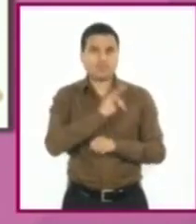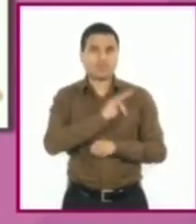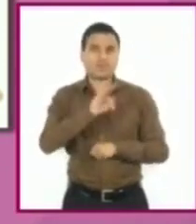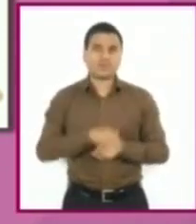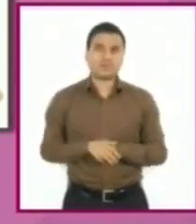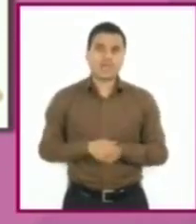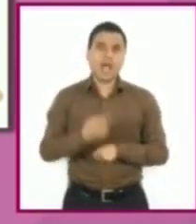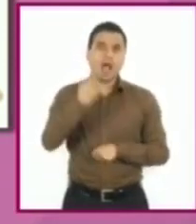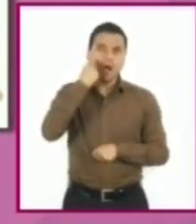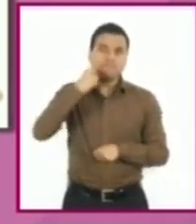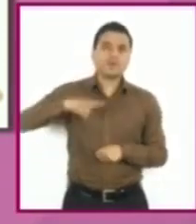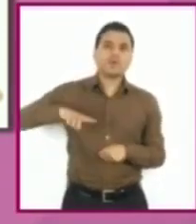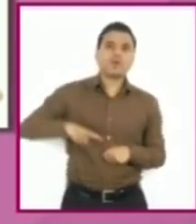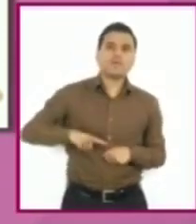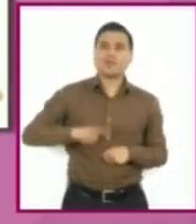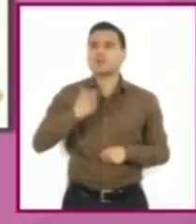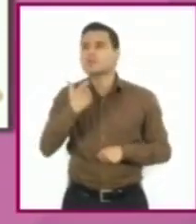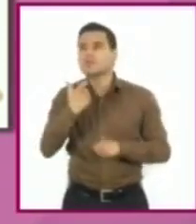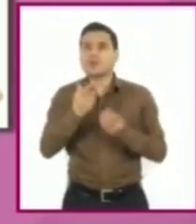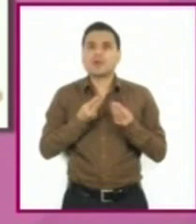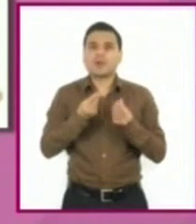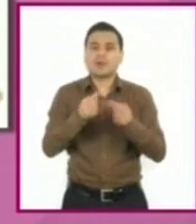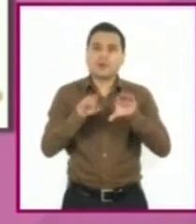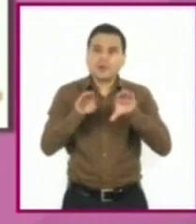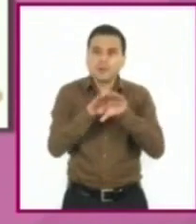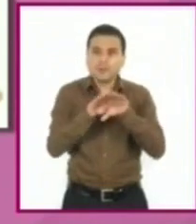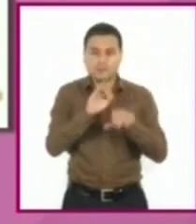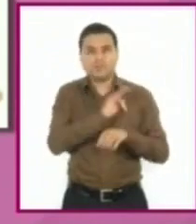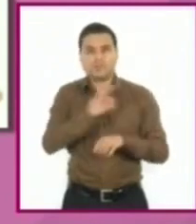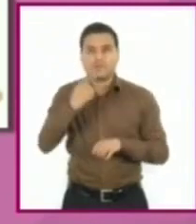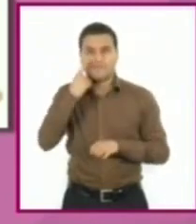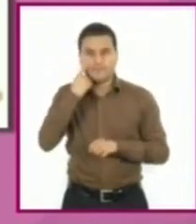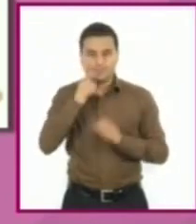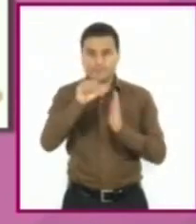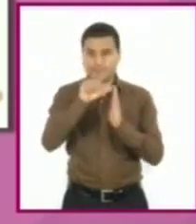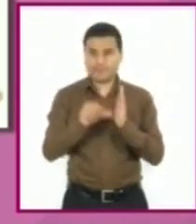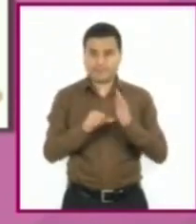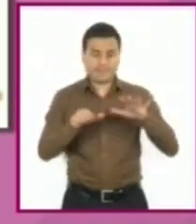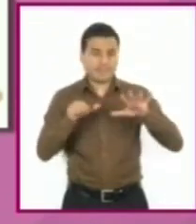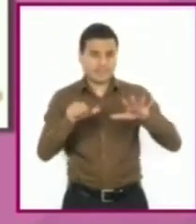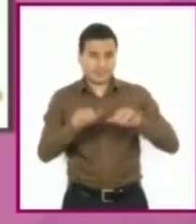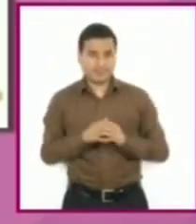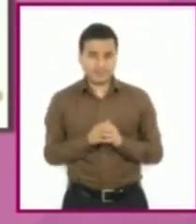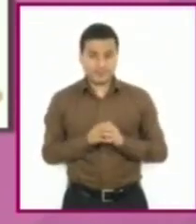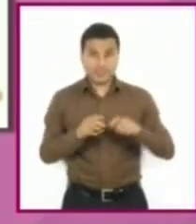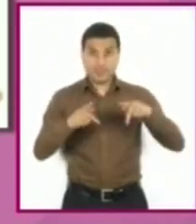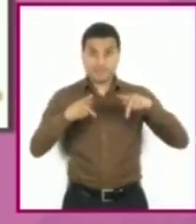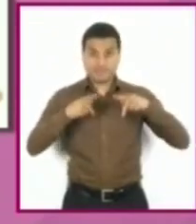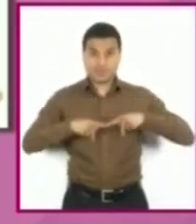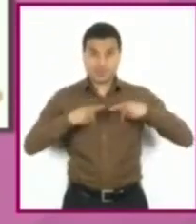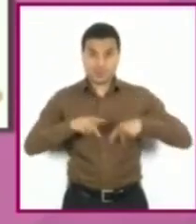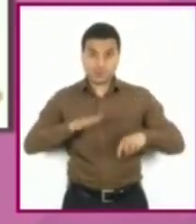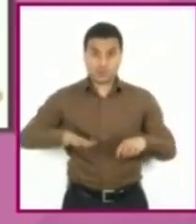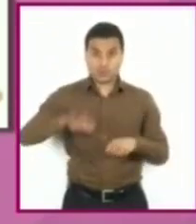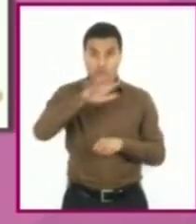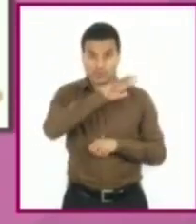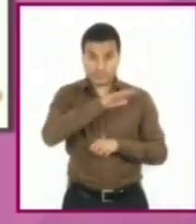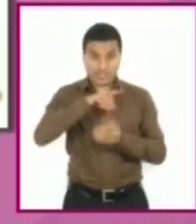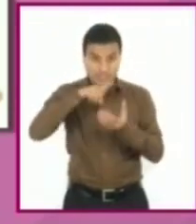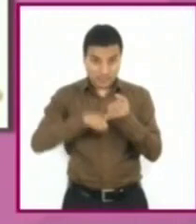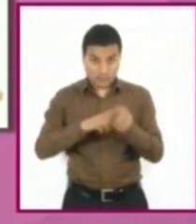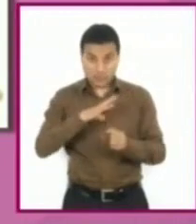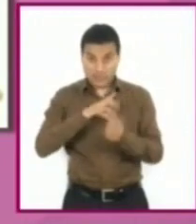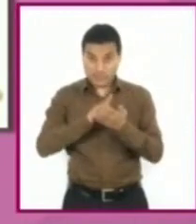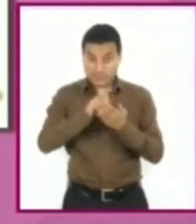a todo agente público. Artículo 16. Toda sociedad en la cual la garantía de derechos no está